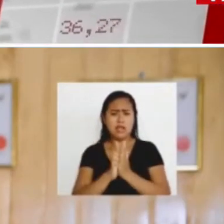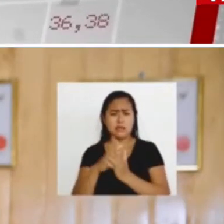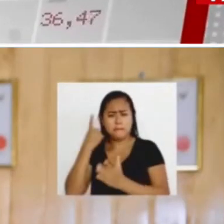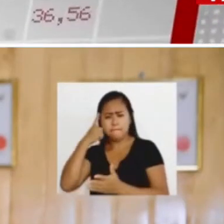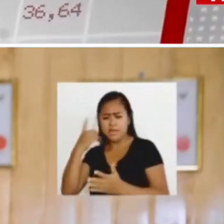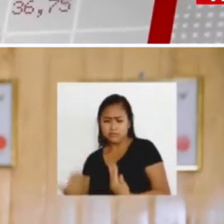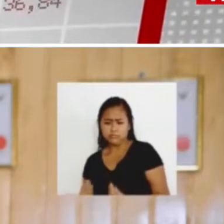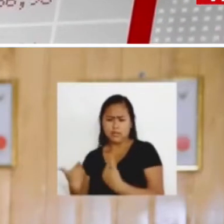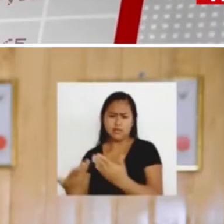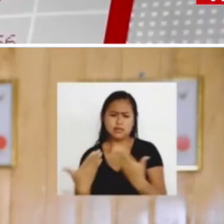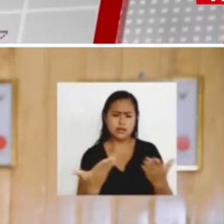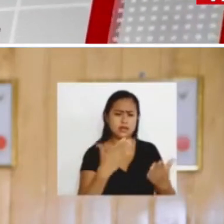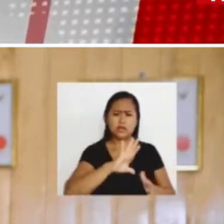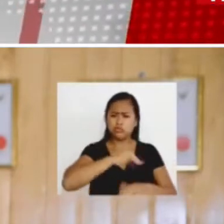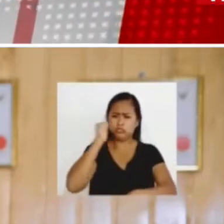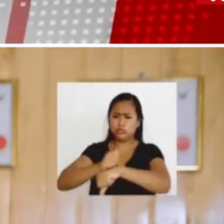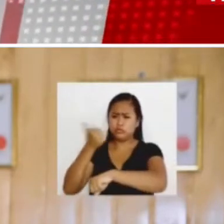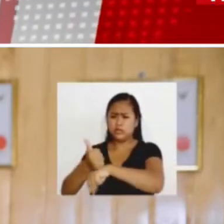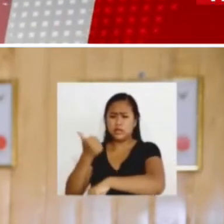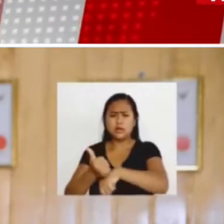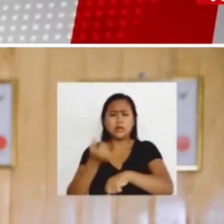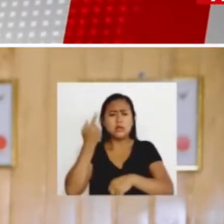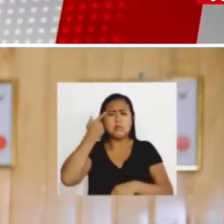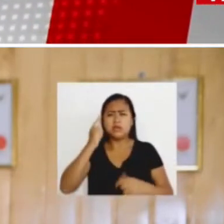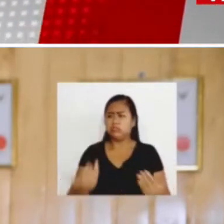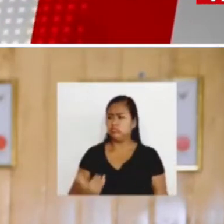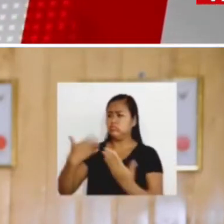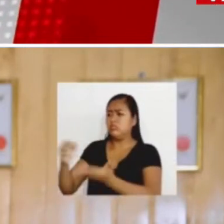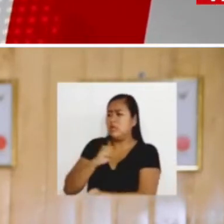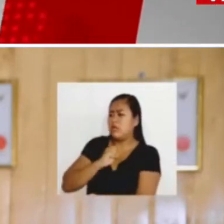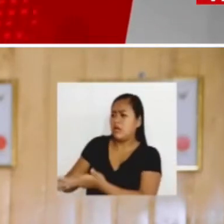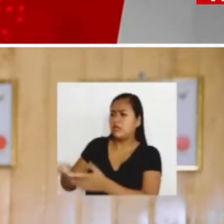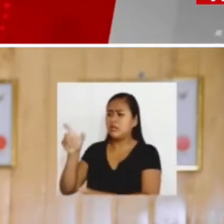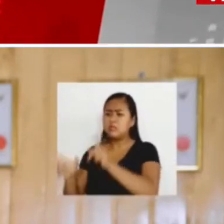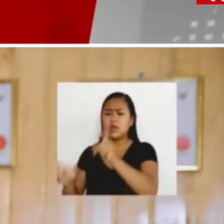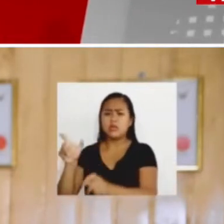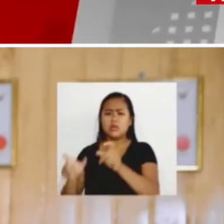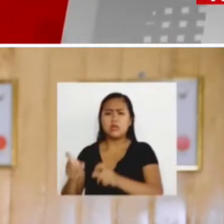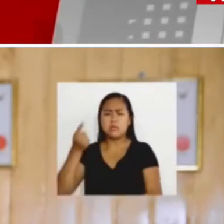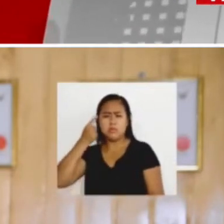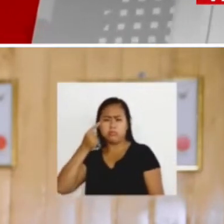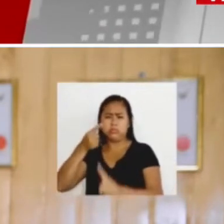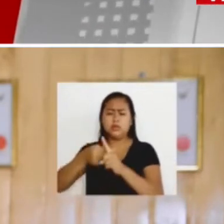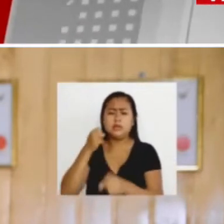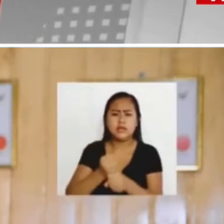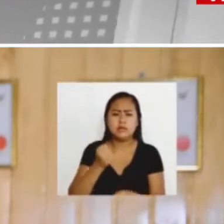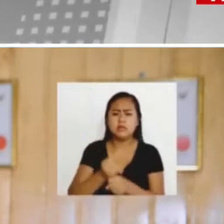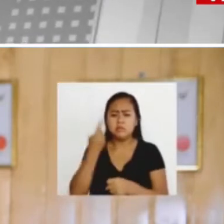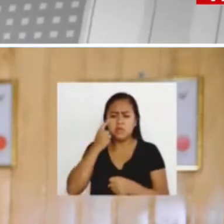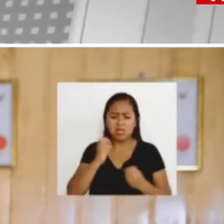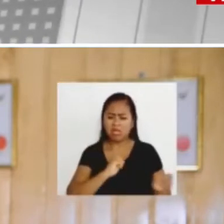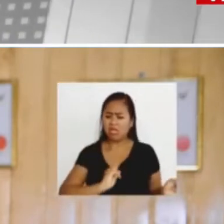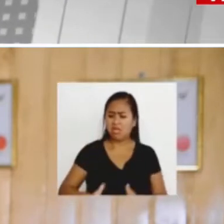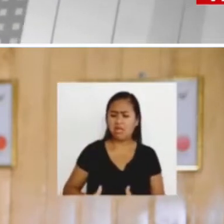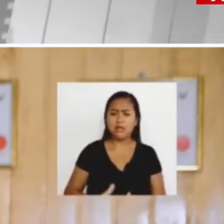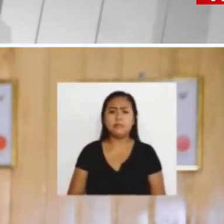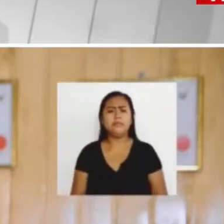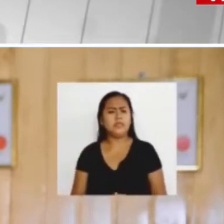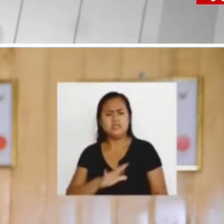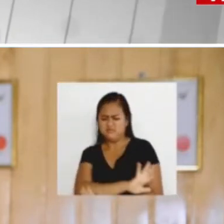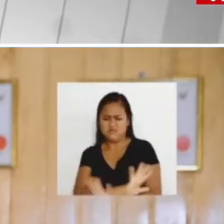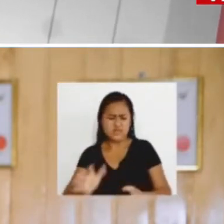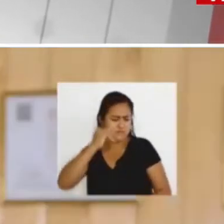en qué lugares estamos fallando y darle más fuerza para poder llegar a la población y poder convencer y emitan su voto